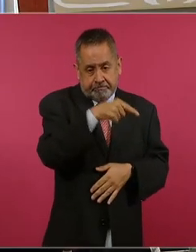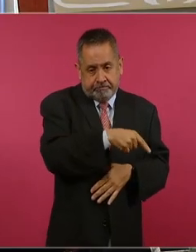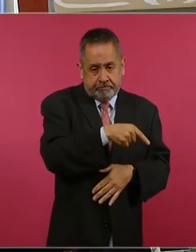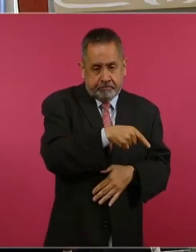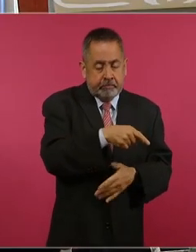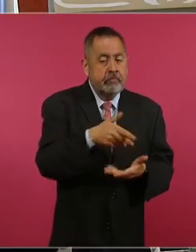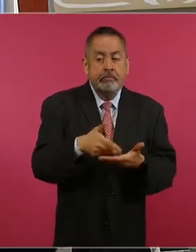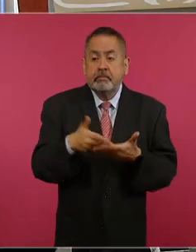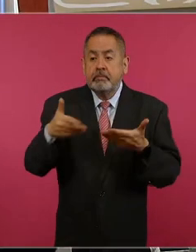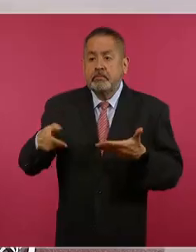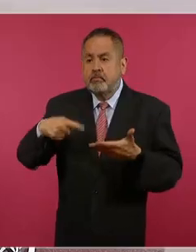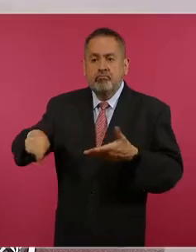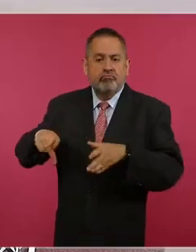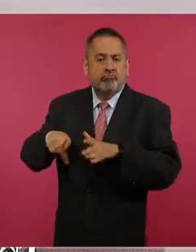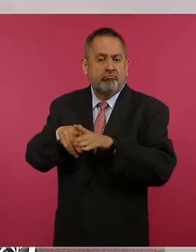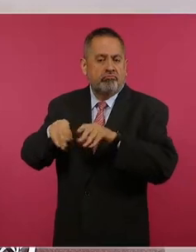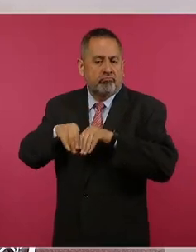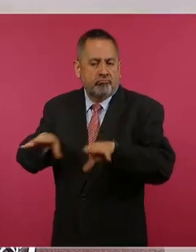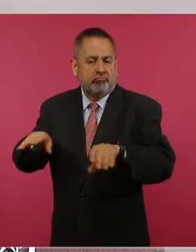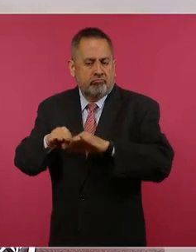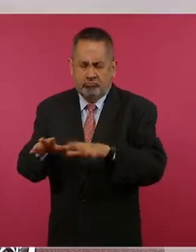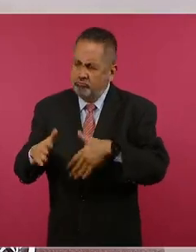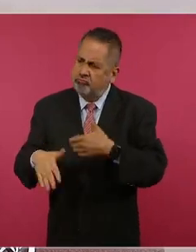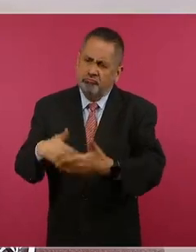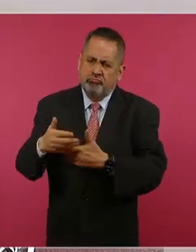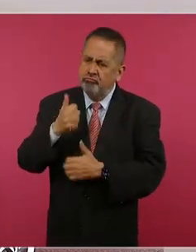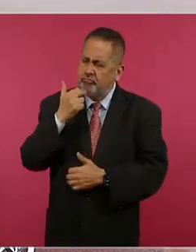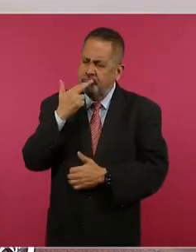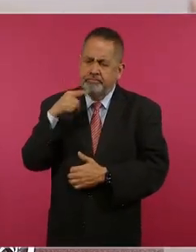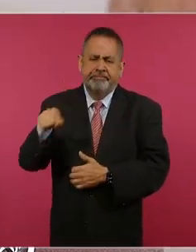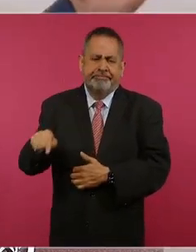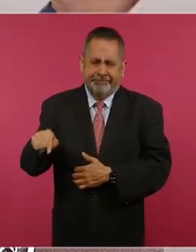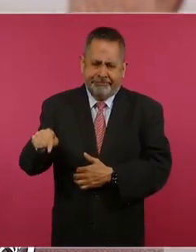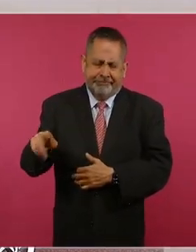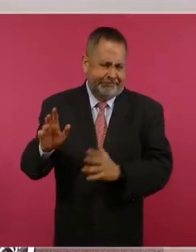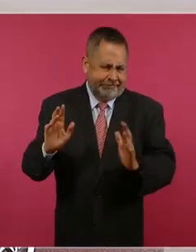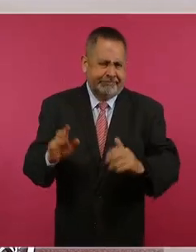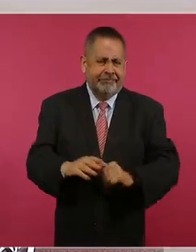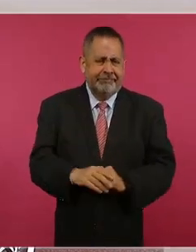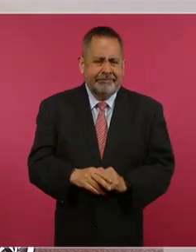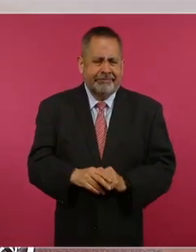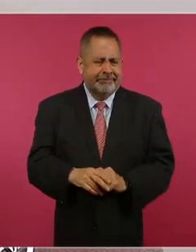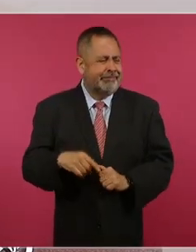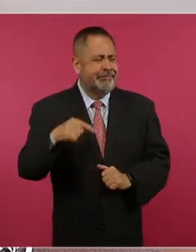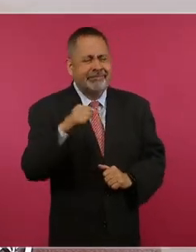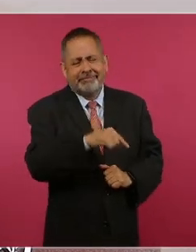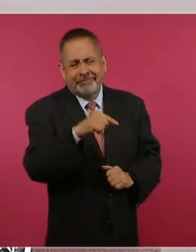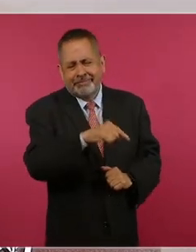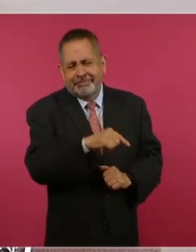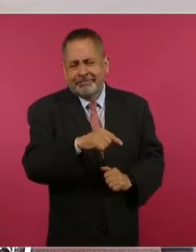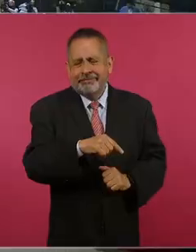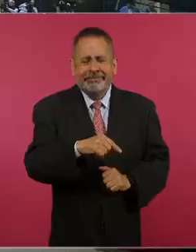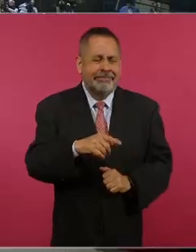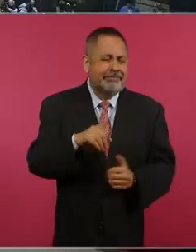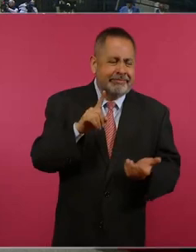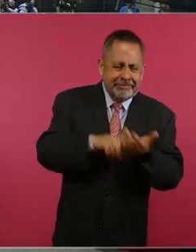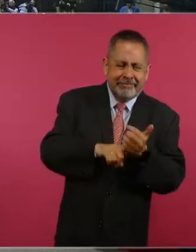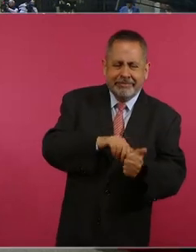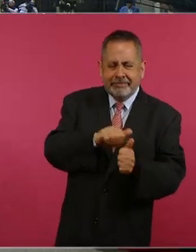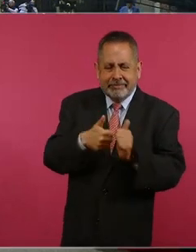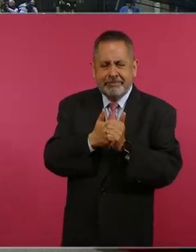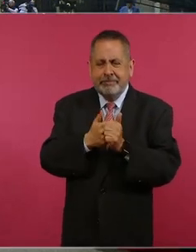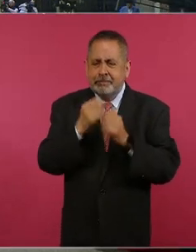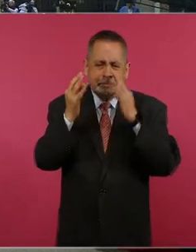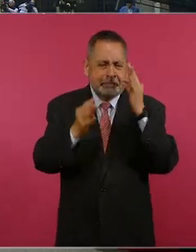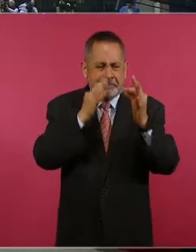Eso es un gran avance. A pesar de todos los intereses que manejan y los